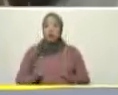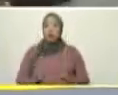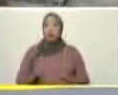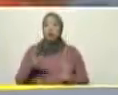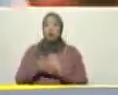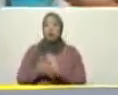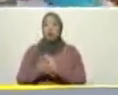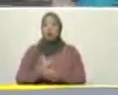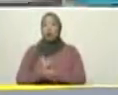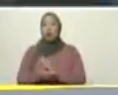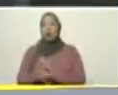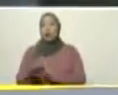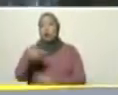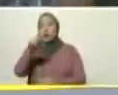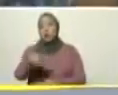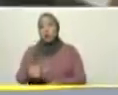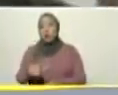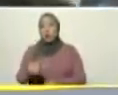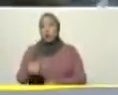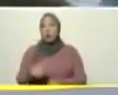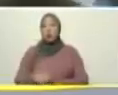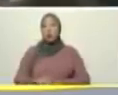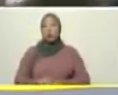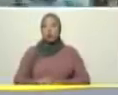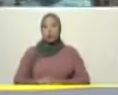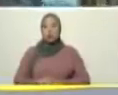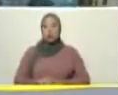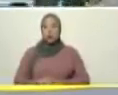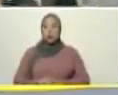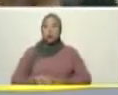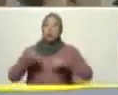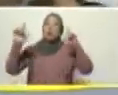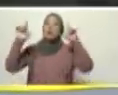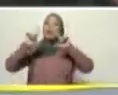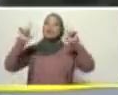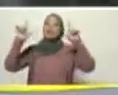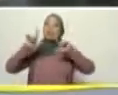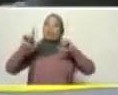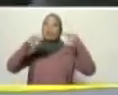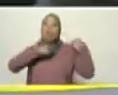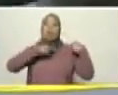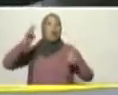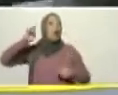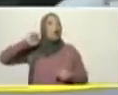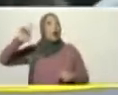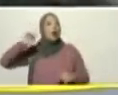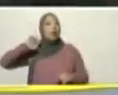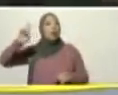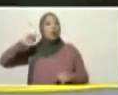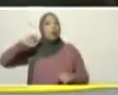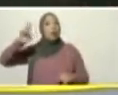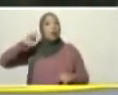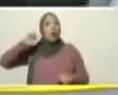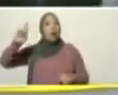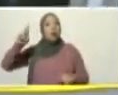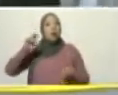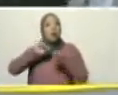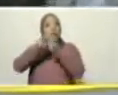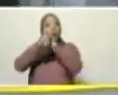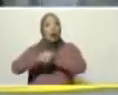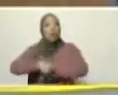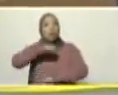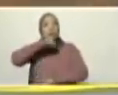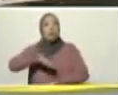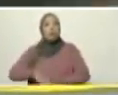grandes dueños de los grandes medios de comunicación televisivos, radiales y escritos, que para entonces eran dominantes,